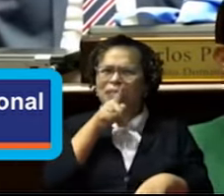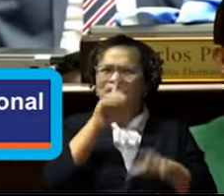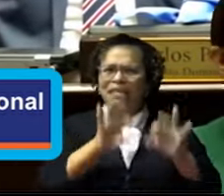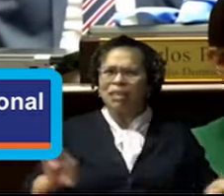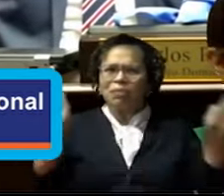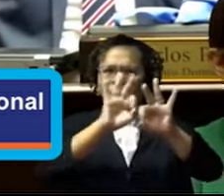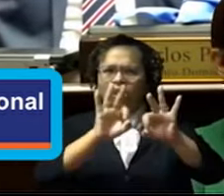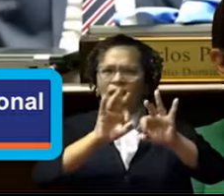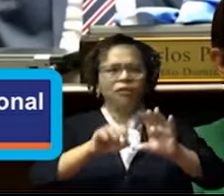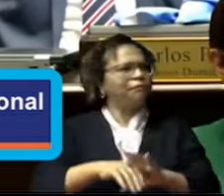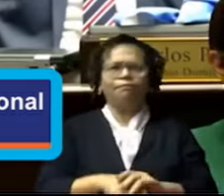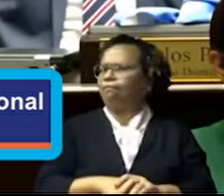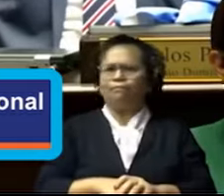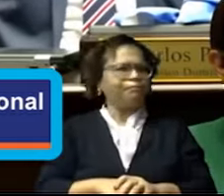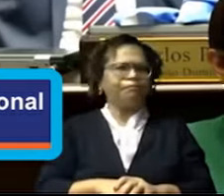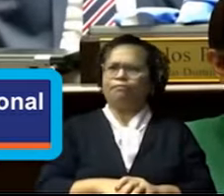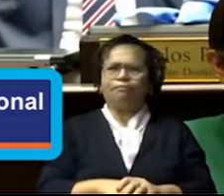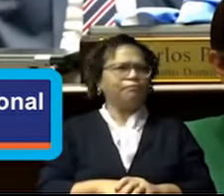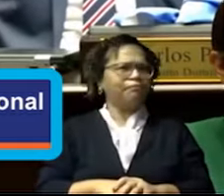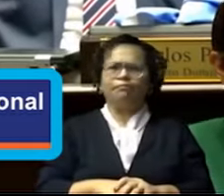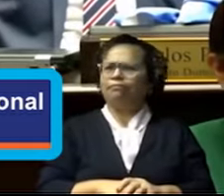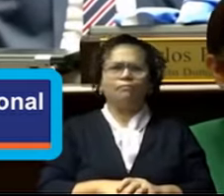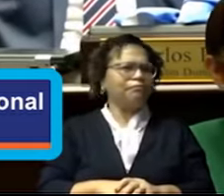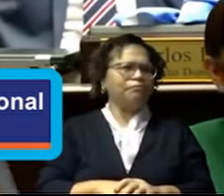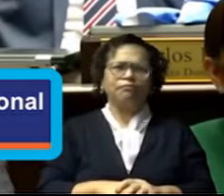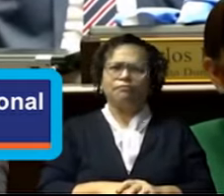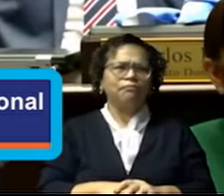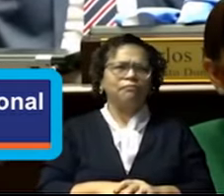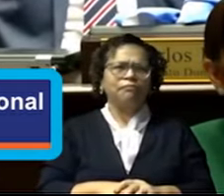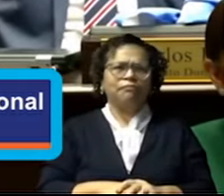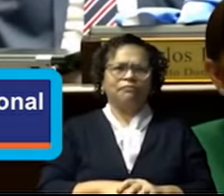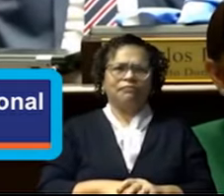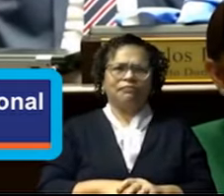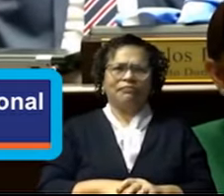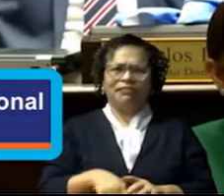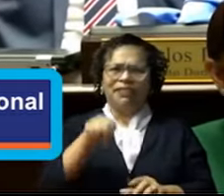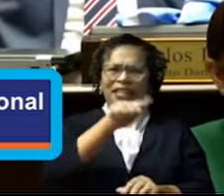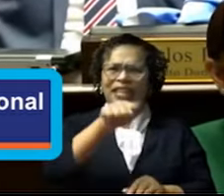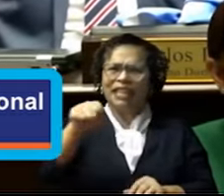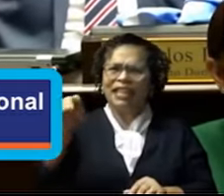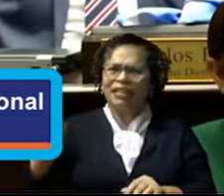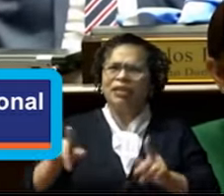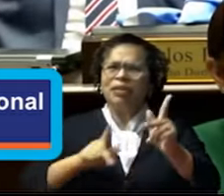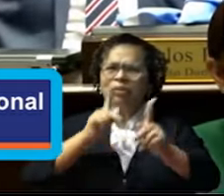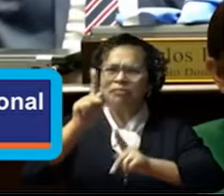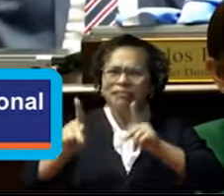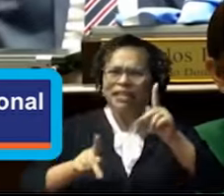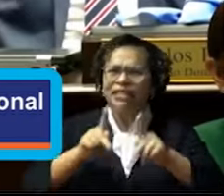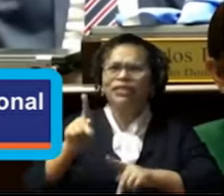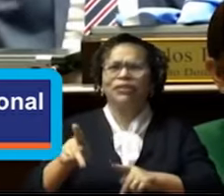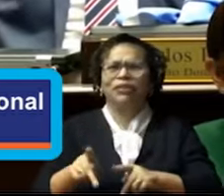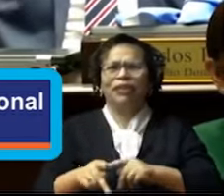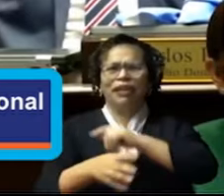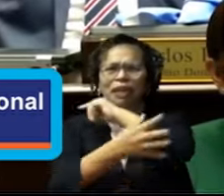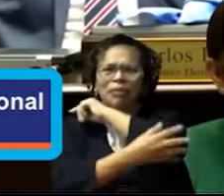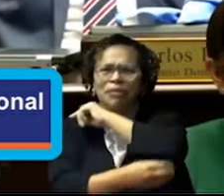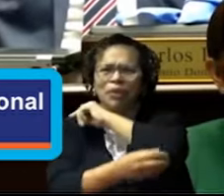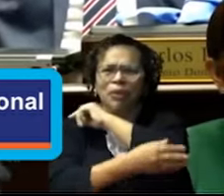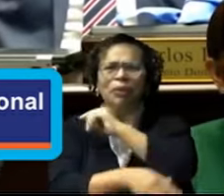está llamado el pueblo a requerir porque no lo ha pedido. El pueblo quiere que hagamos la reforma de la